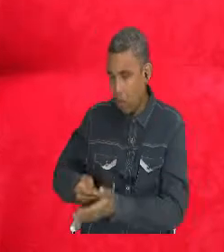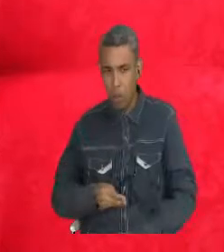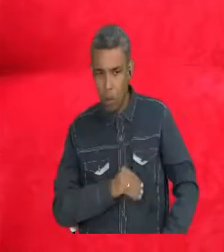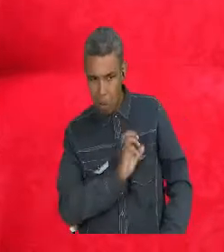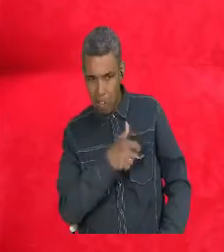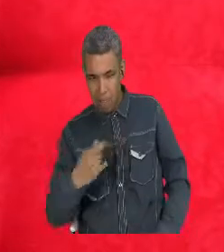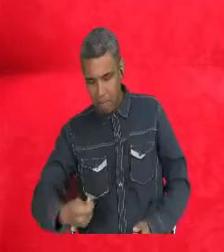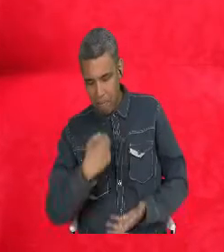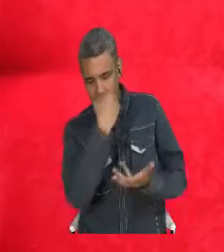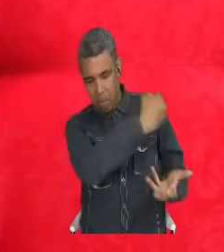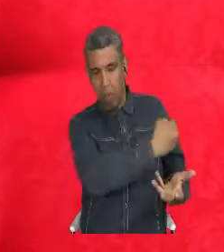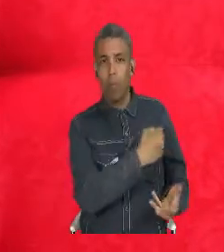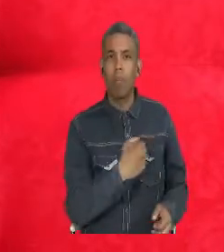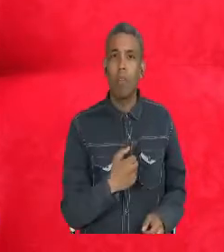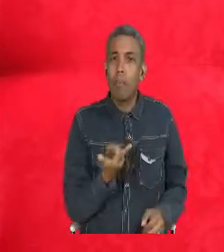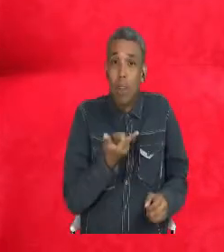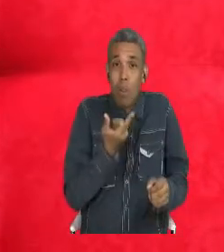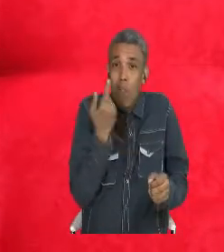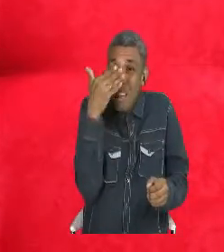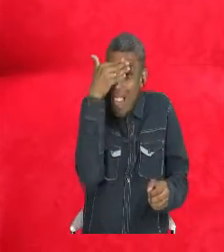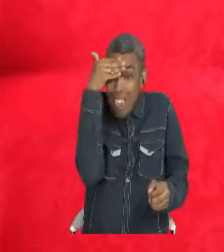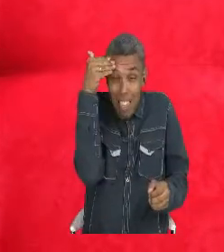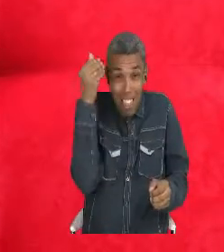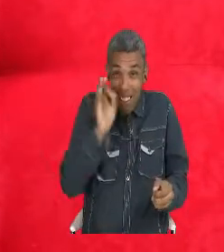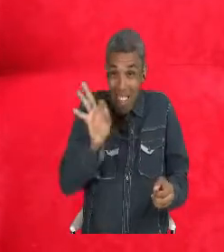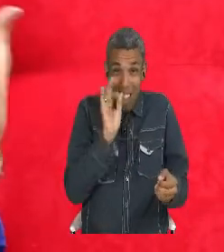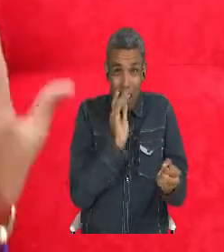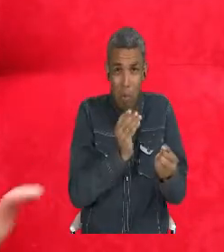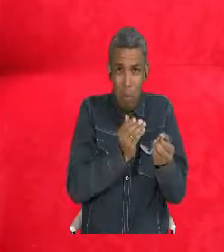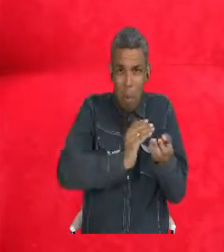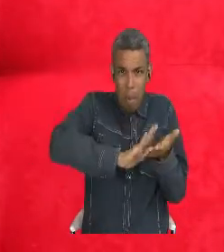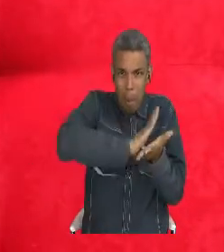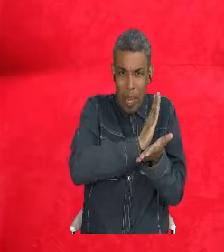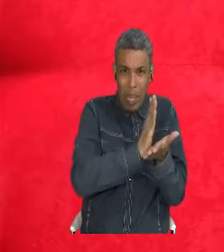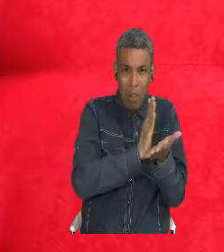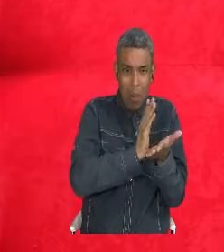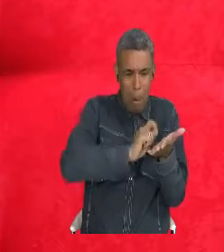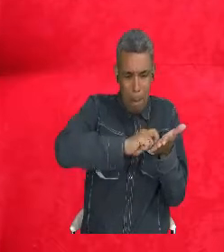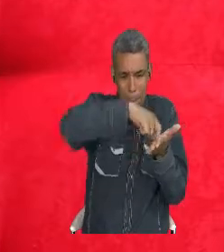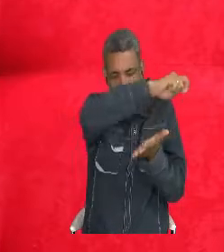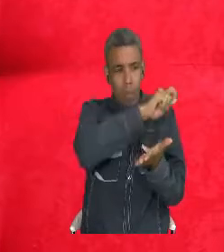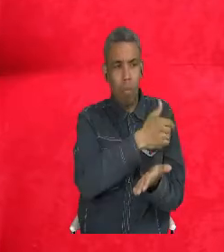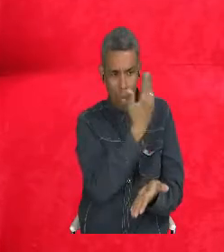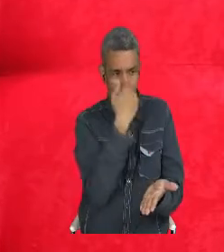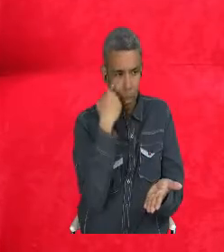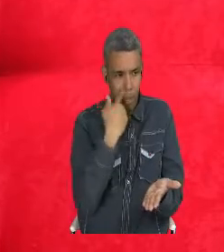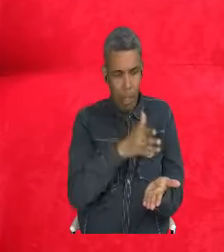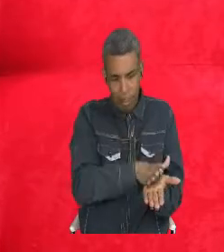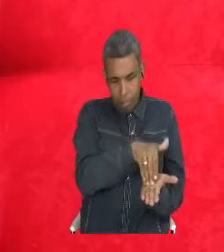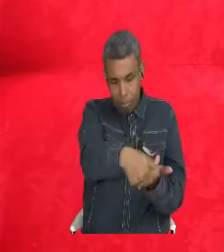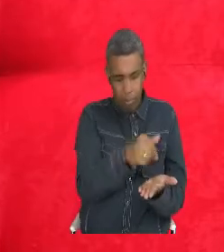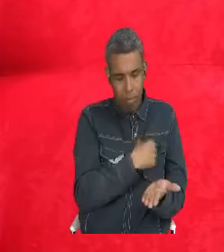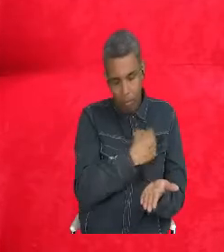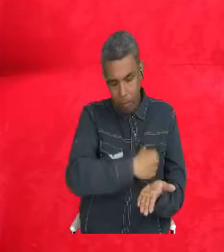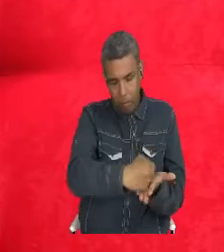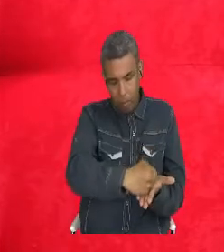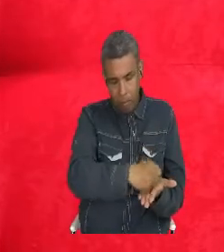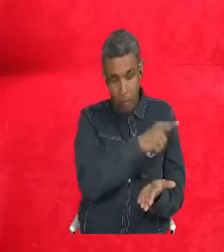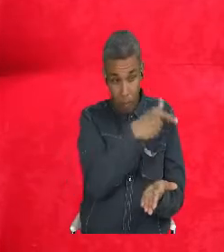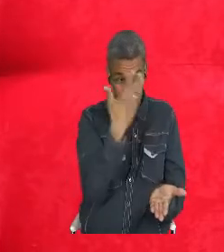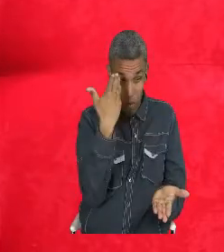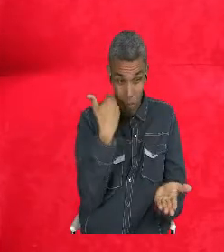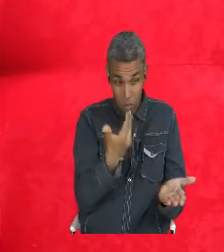cómo soportarlo. Entonces, por ese mismo motivo se crea este proceso. ¿Qué se debe hacer? Primero que todo, hay que tener en cuenta